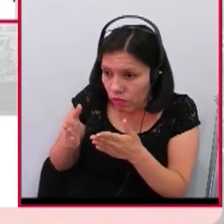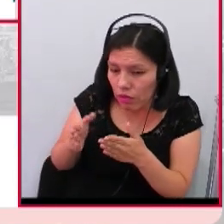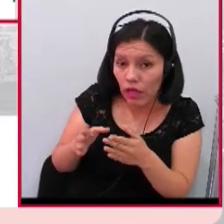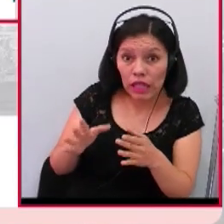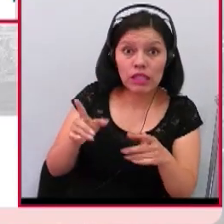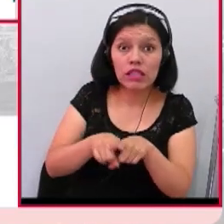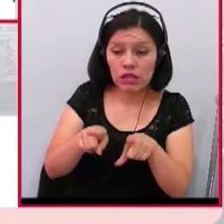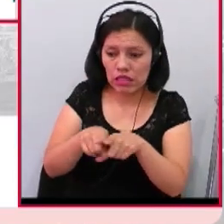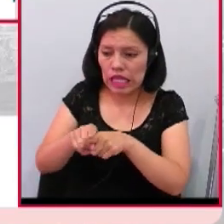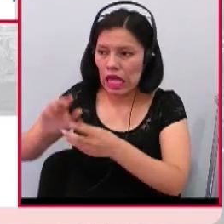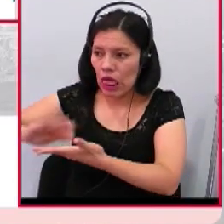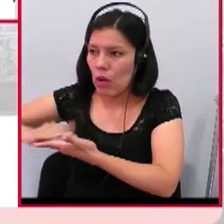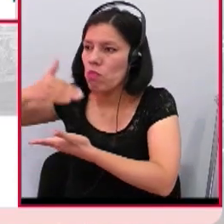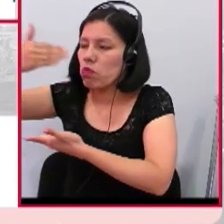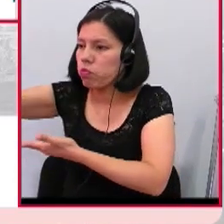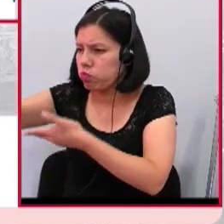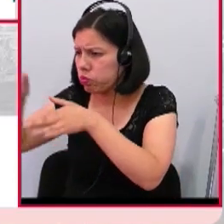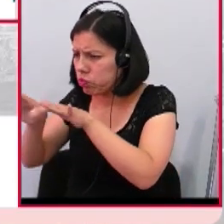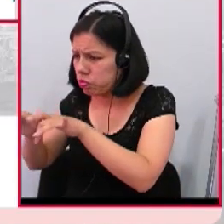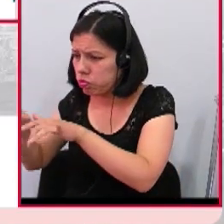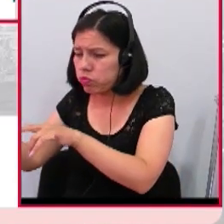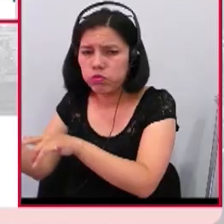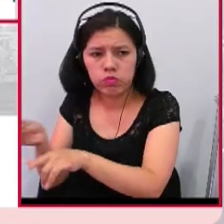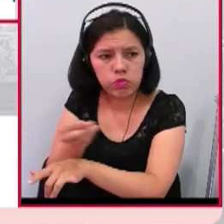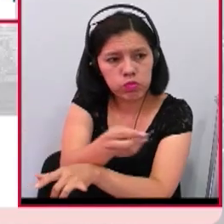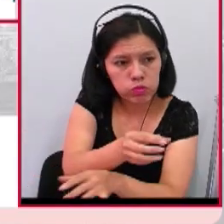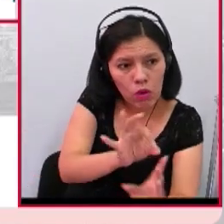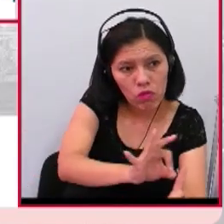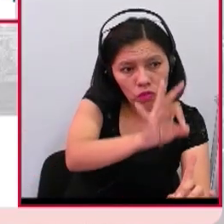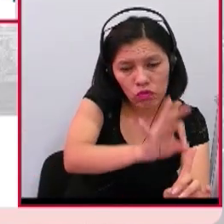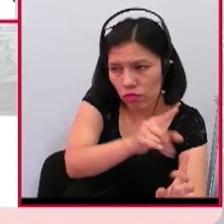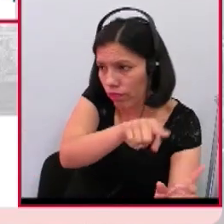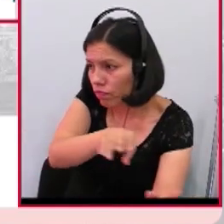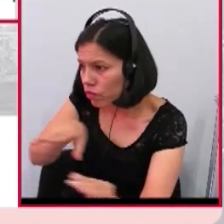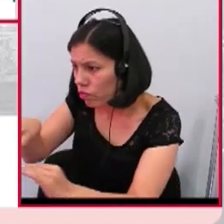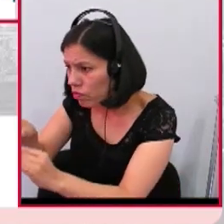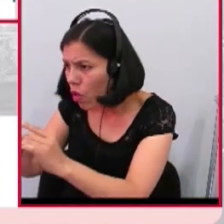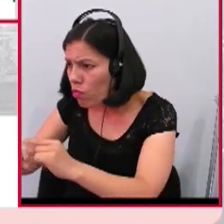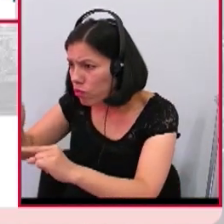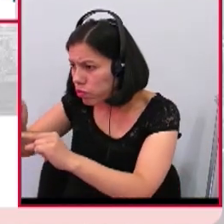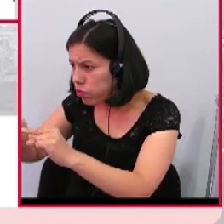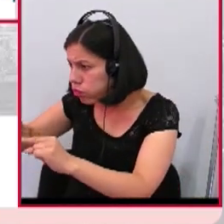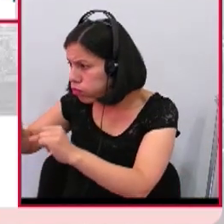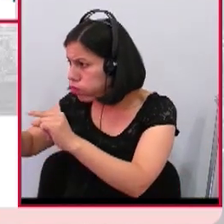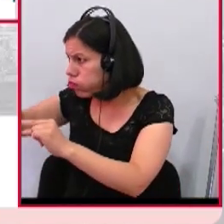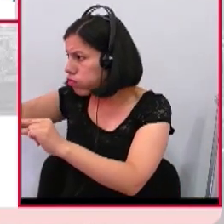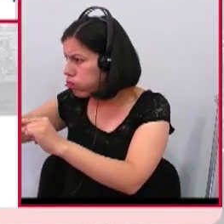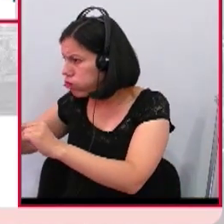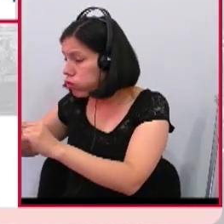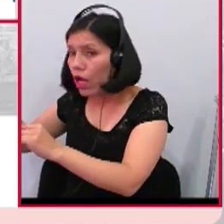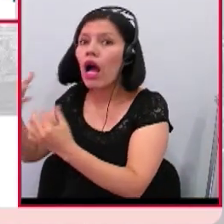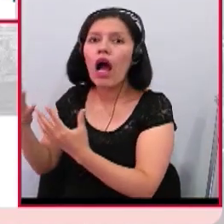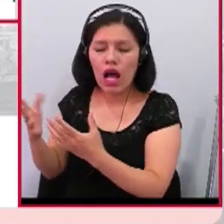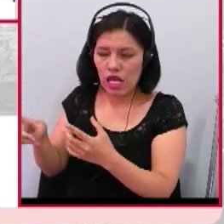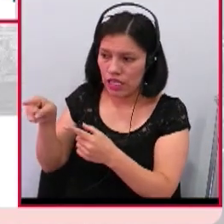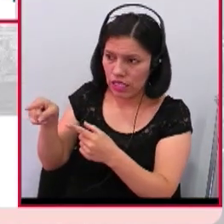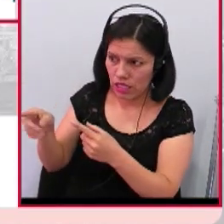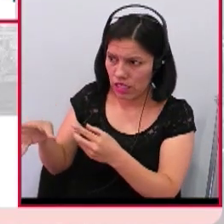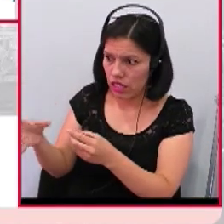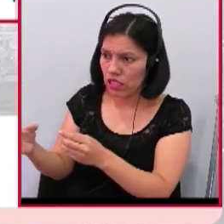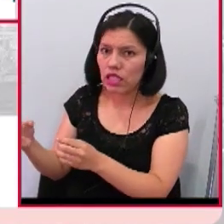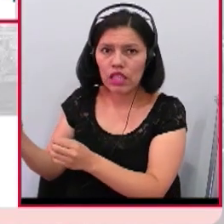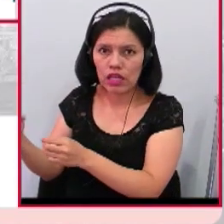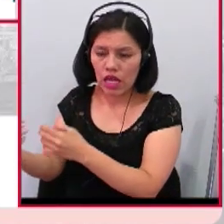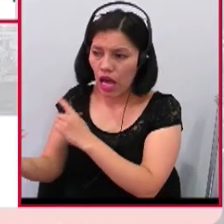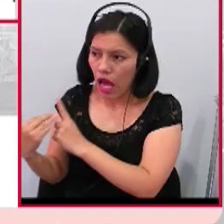pueden adquirir actualmente, en el cual están viendo las diferentes zonas. La idea siempre en un convertidor o en un reactor de este tipo es mantener por debajo de